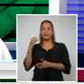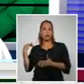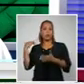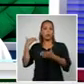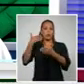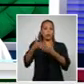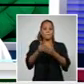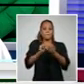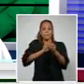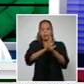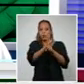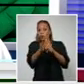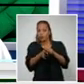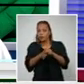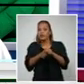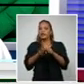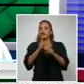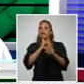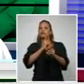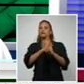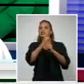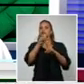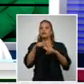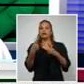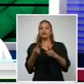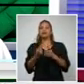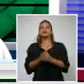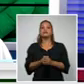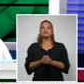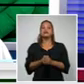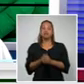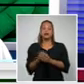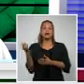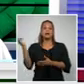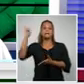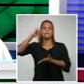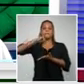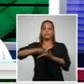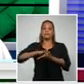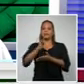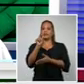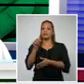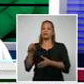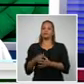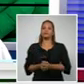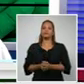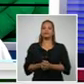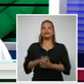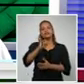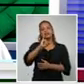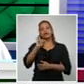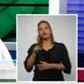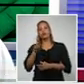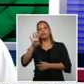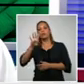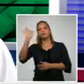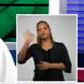que tienen como fuente de infección el exterior de nuestro país, que es el